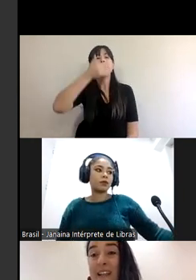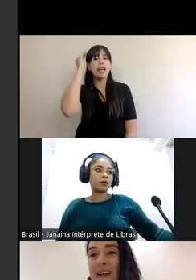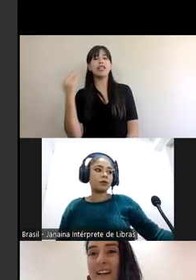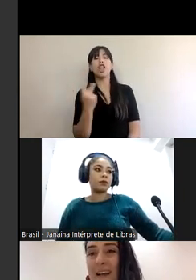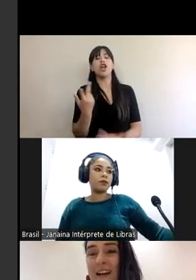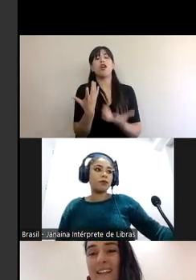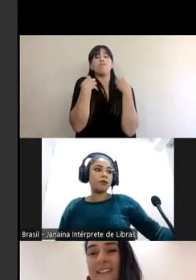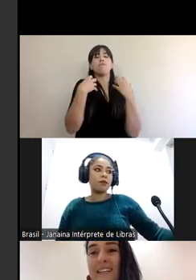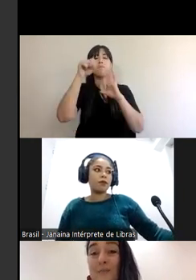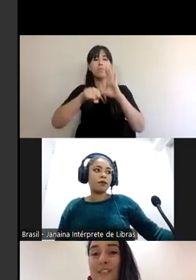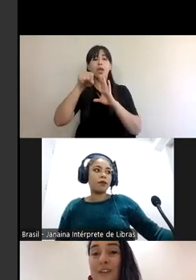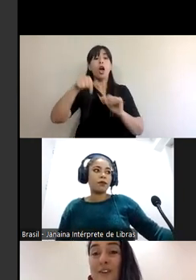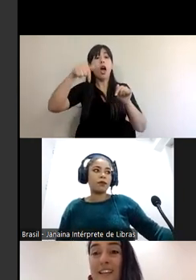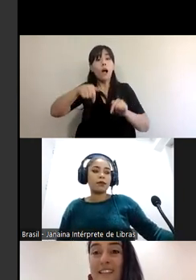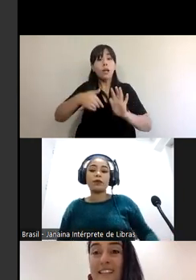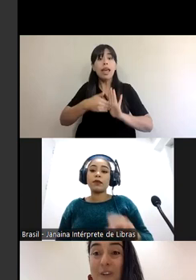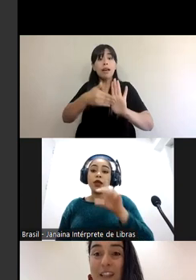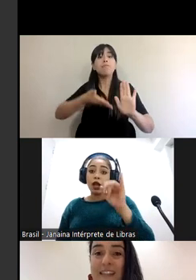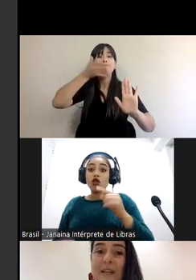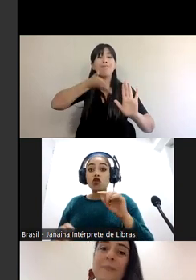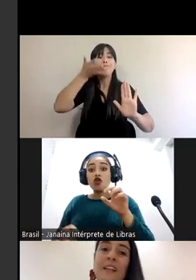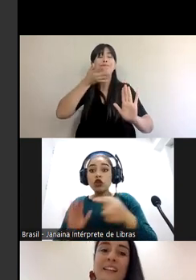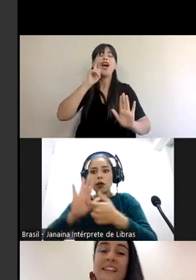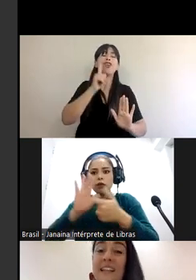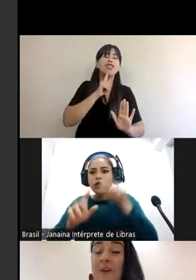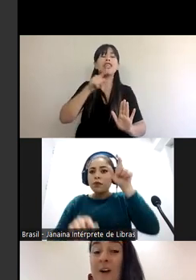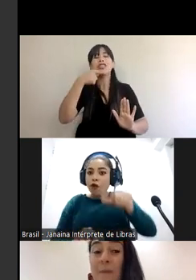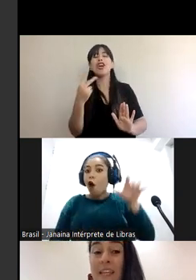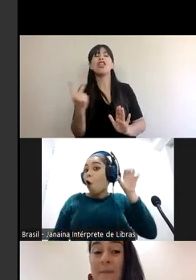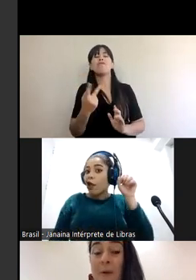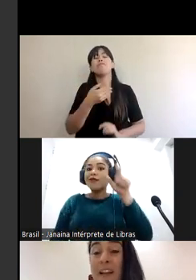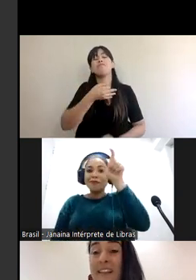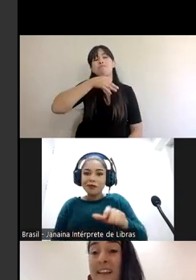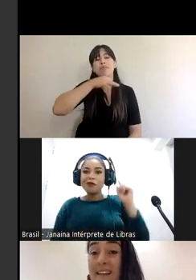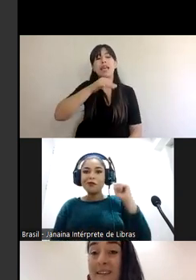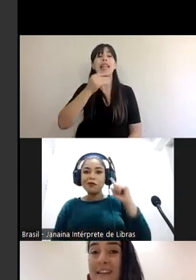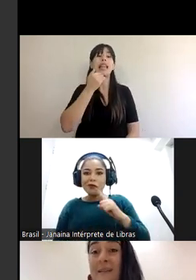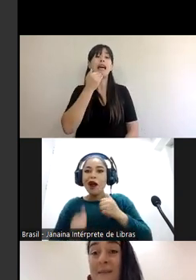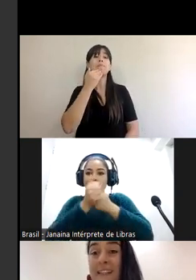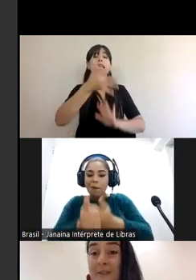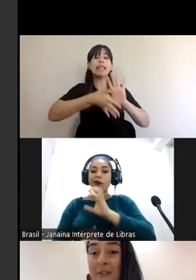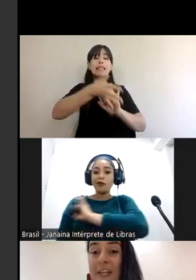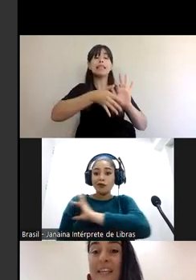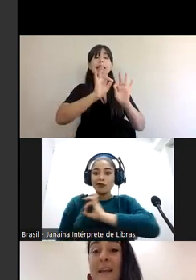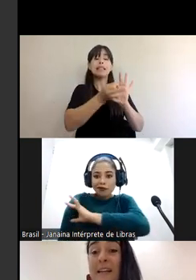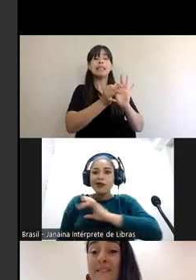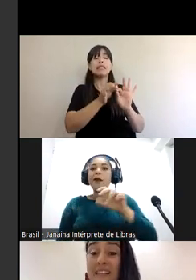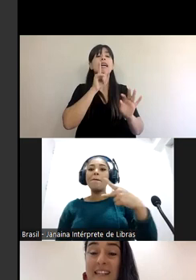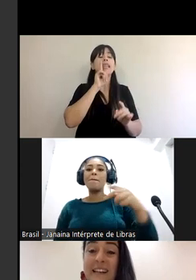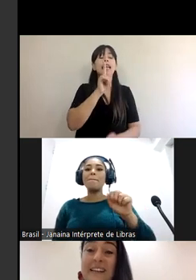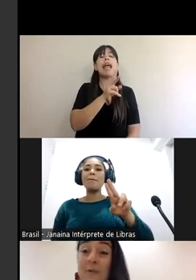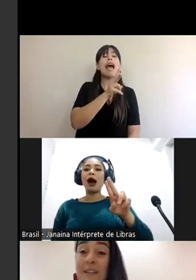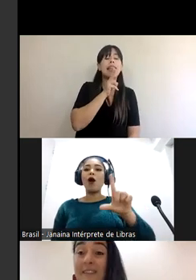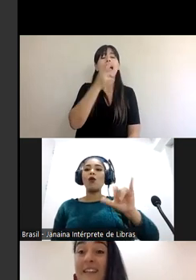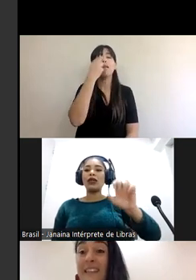5 las expositoras oyentes y sordas. De Chile nos acompaña Paulina Natalia, interpretación, y en Libras,